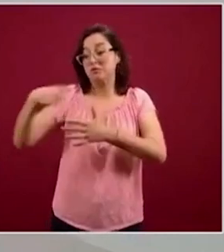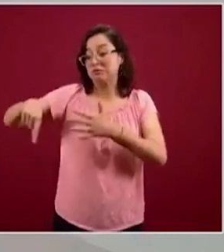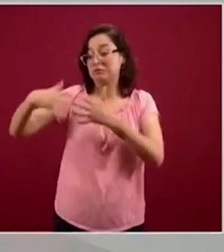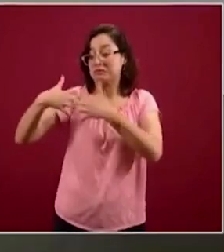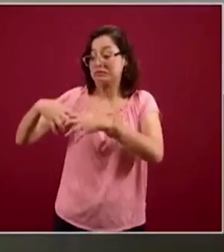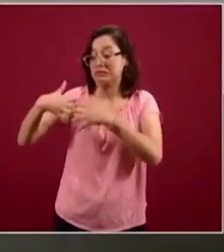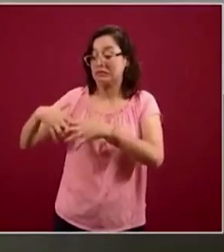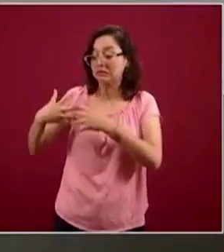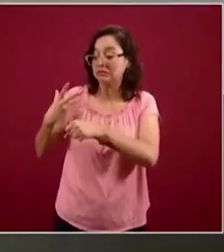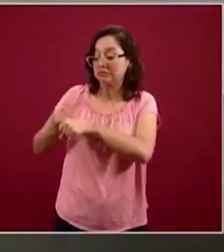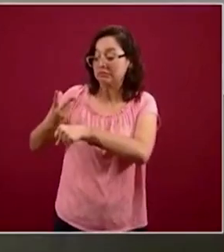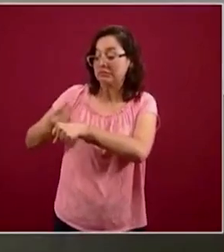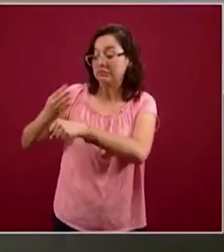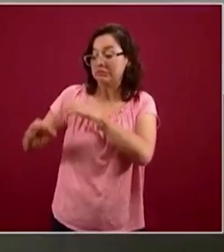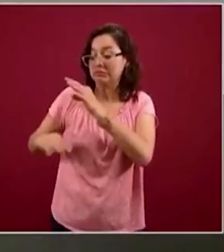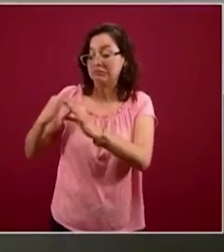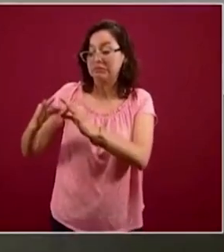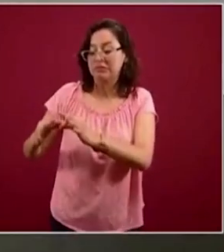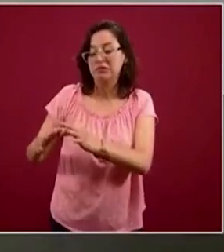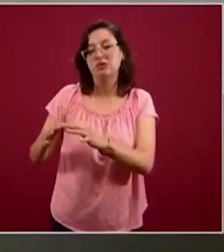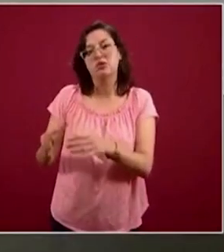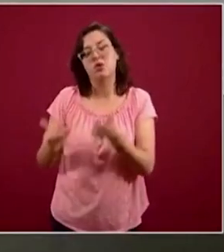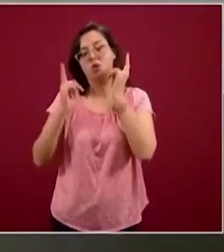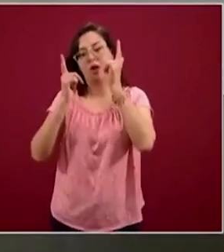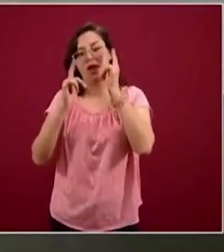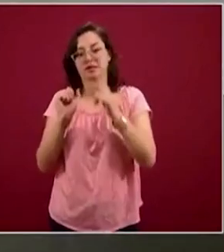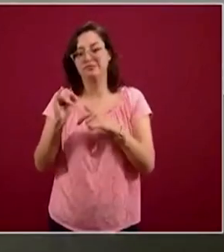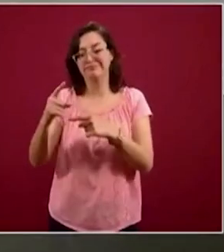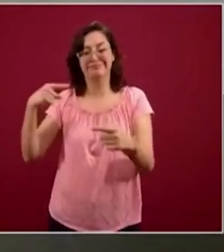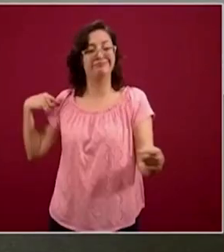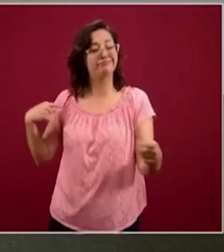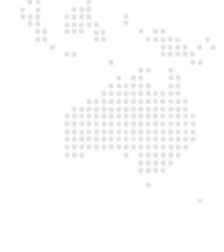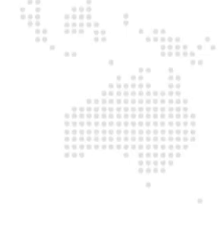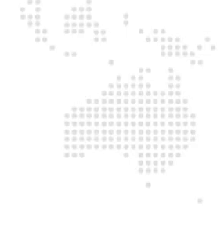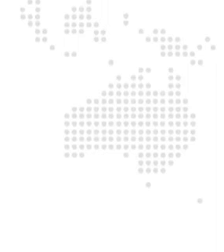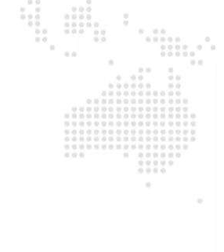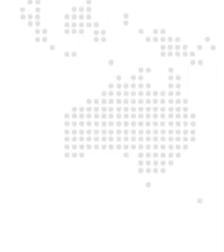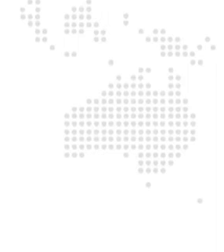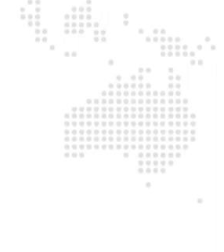proceso muy riguroso de investigación y de desarrollo tecnológico.